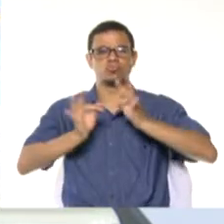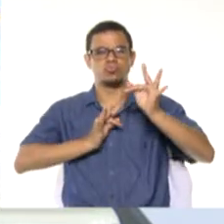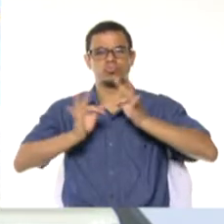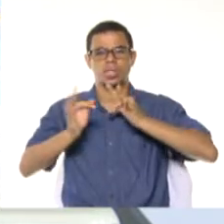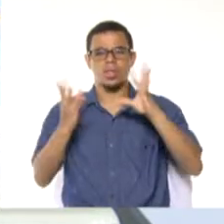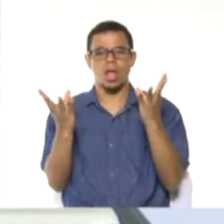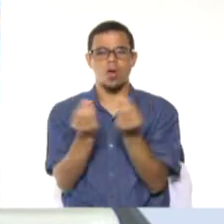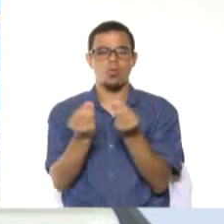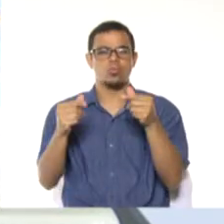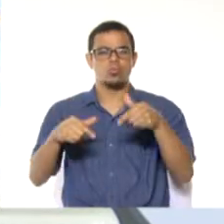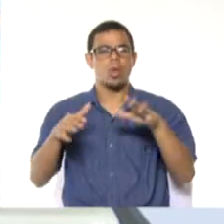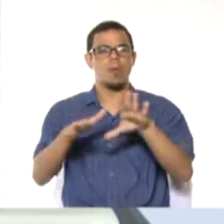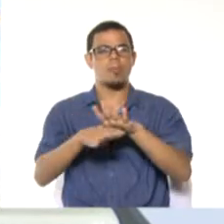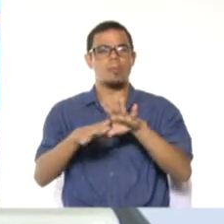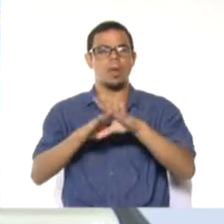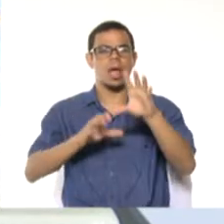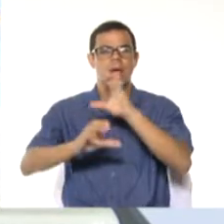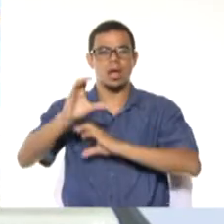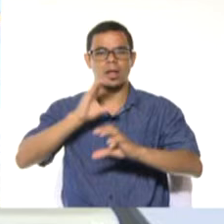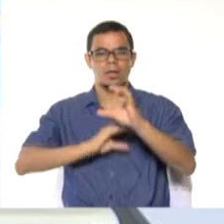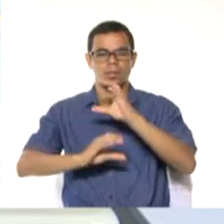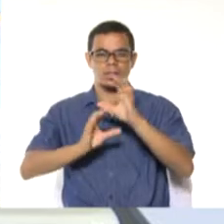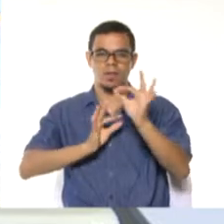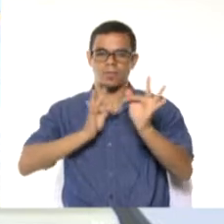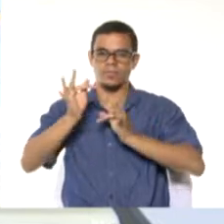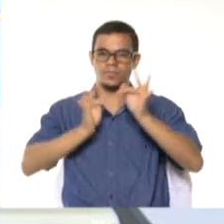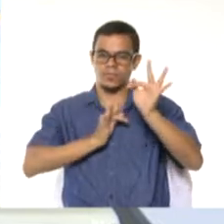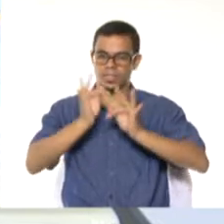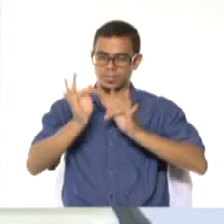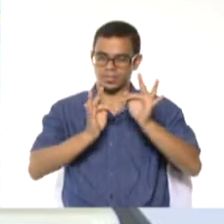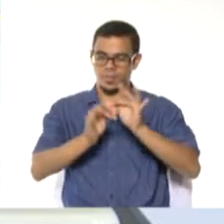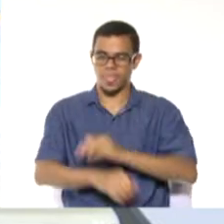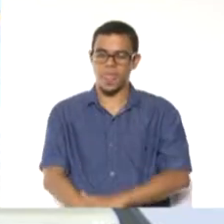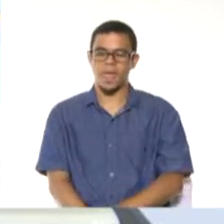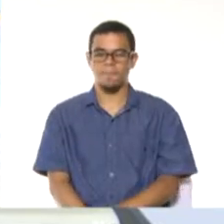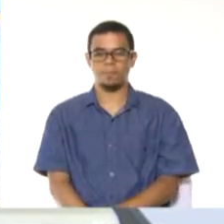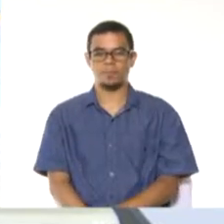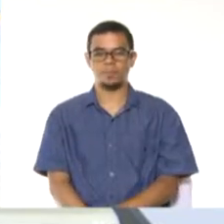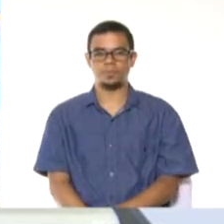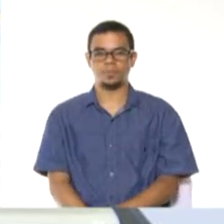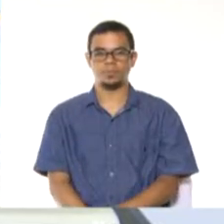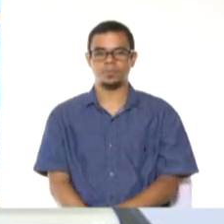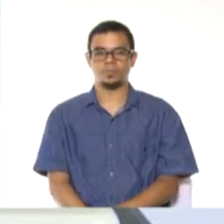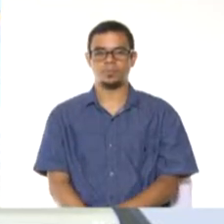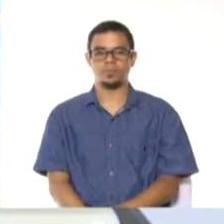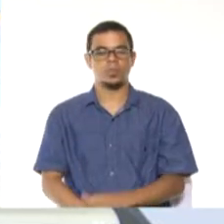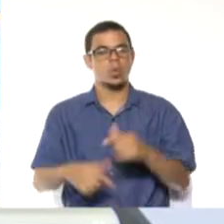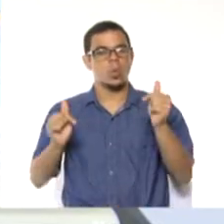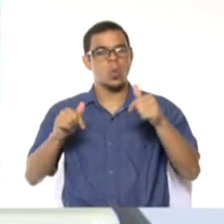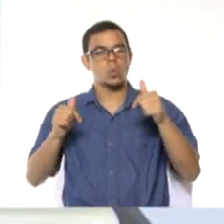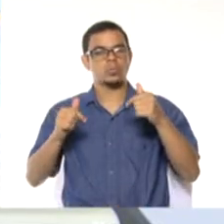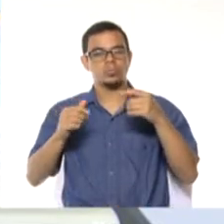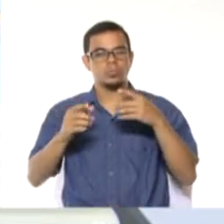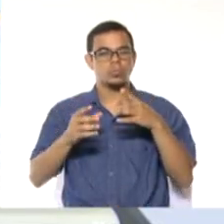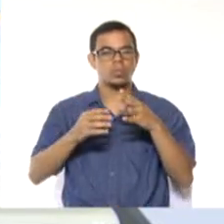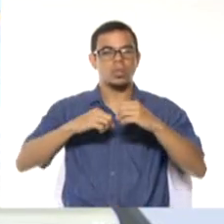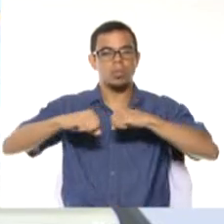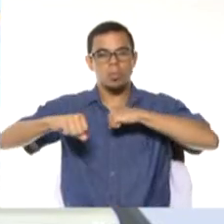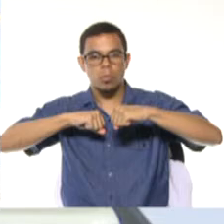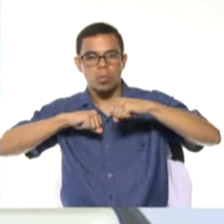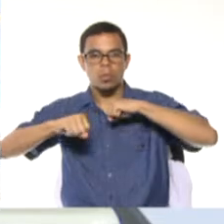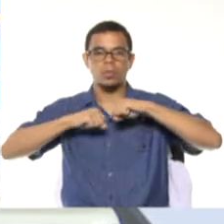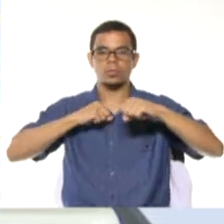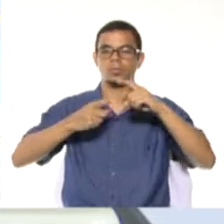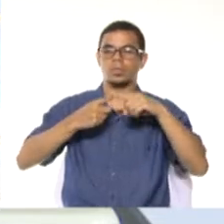todos los martes en este martes de ciencias, martes de física. El día de hoy estaremos dando continuidad a los referentes teóricos del movimiento,